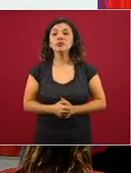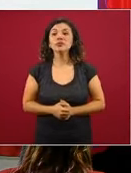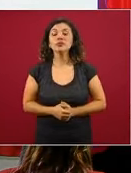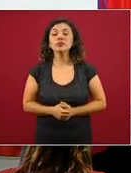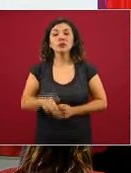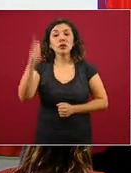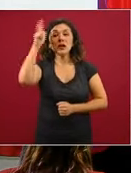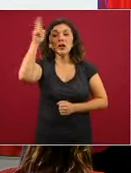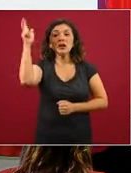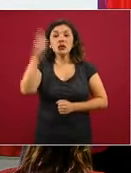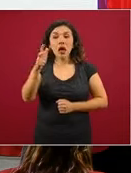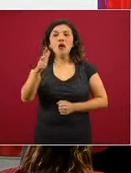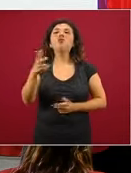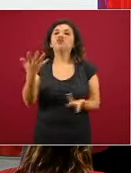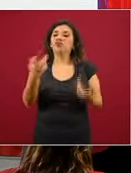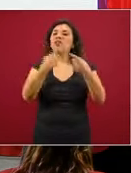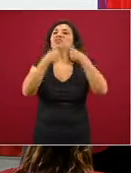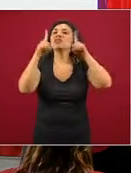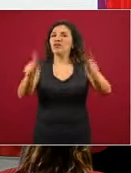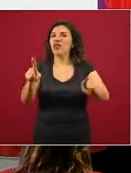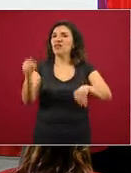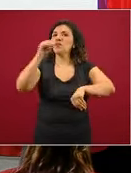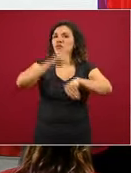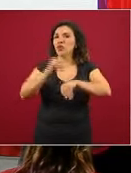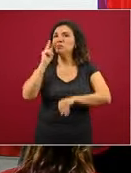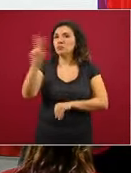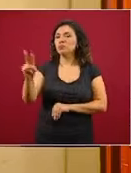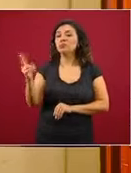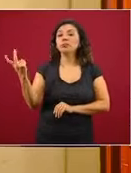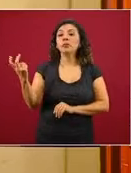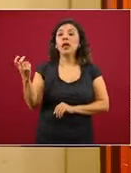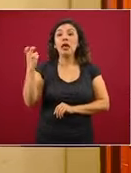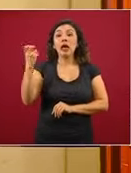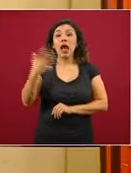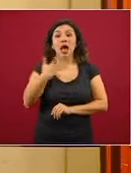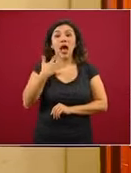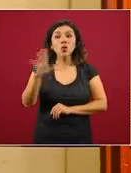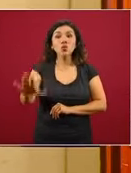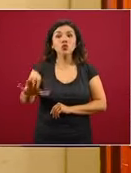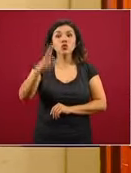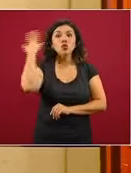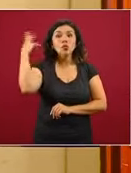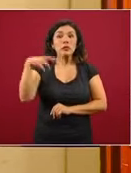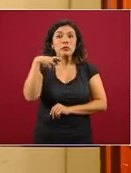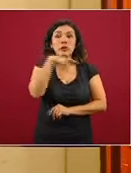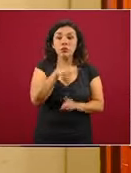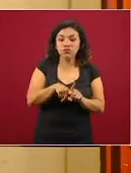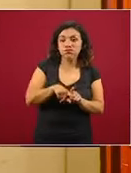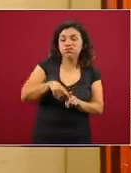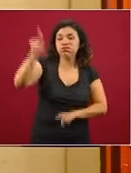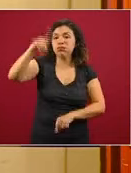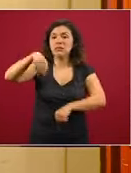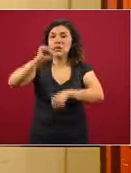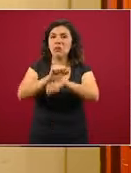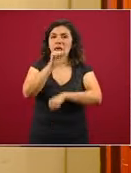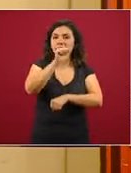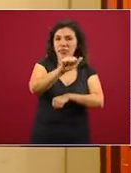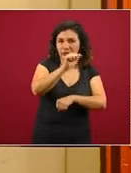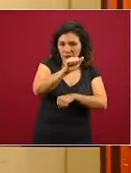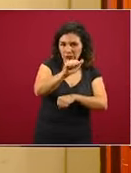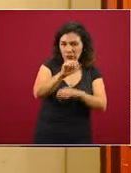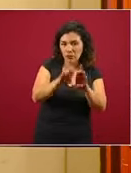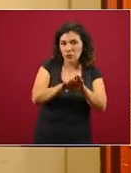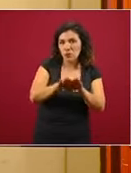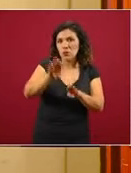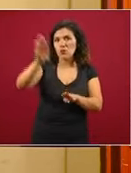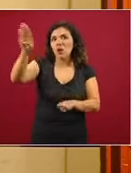tiene un comportamiento diferente a los que hasta el momento habíamos visto. Hay una aceleración importante a partir de la semana 16,